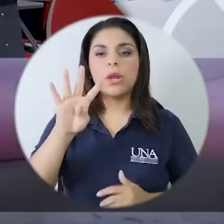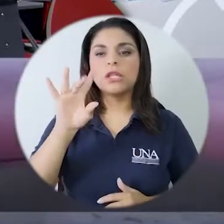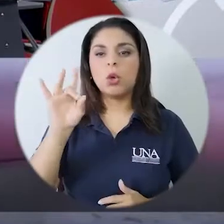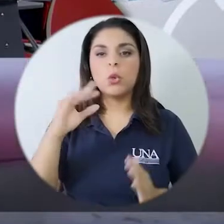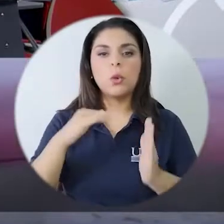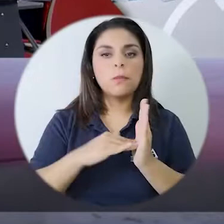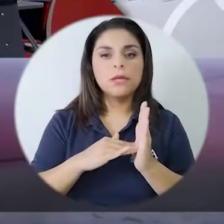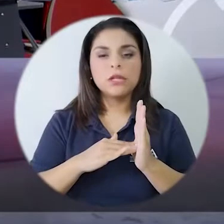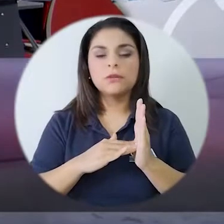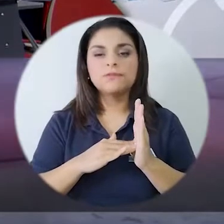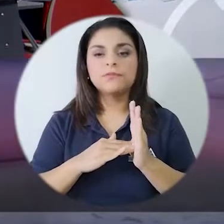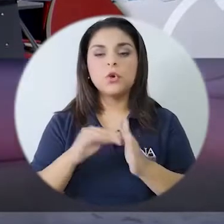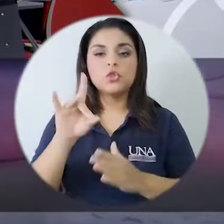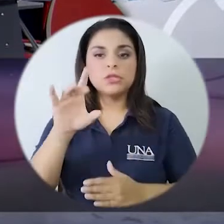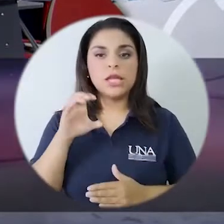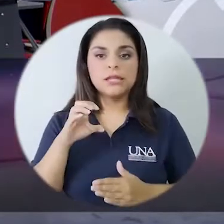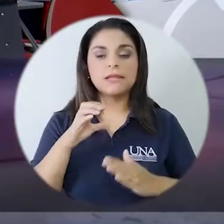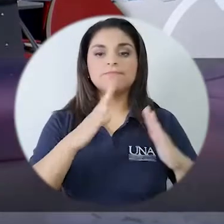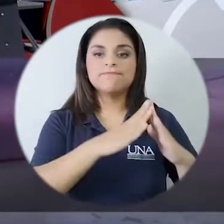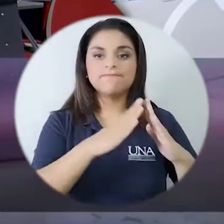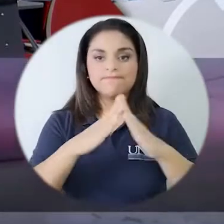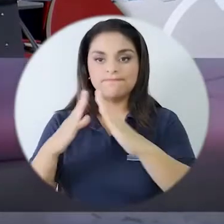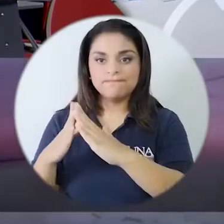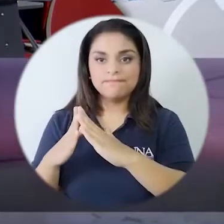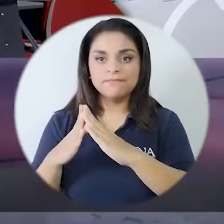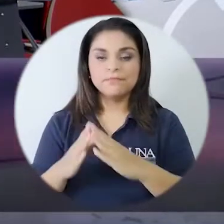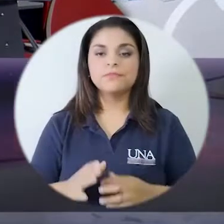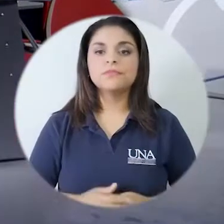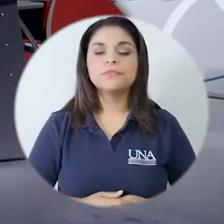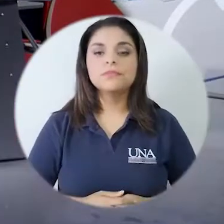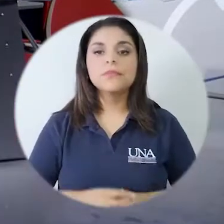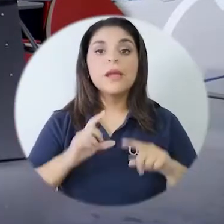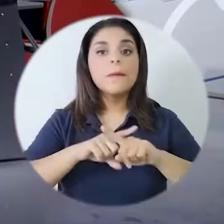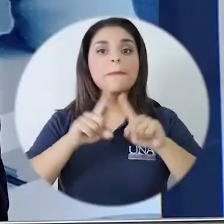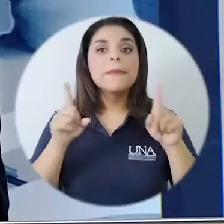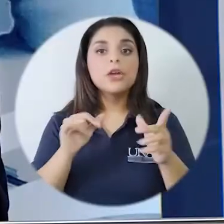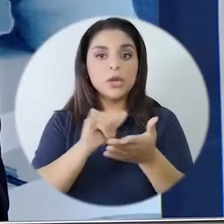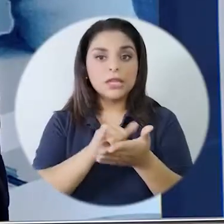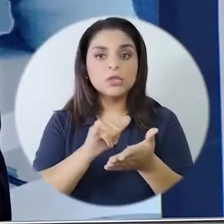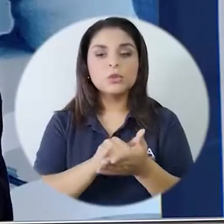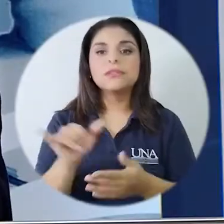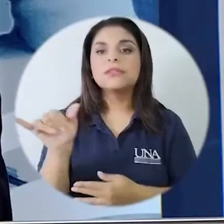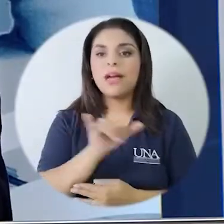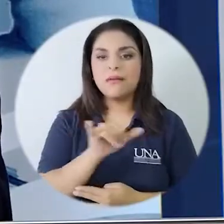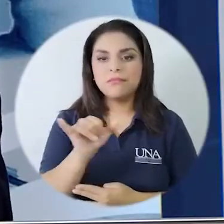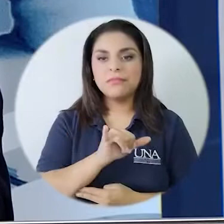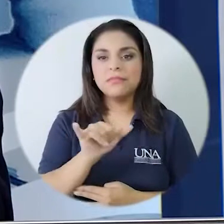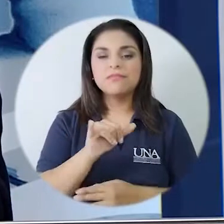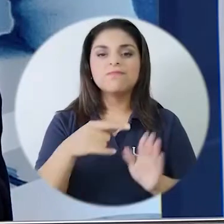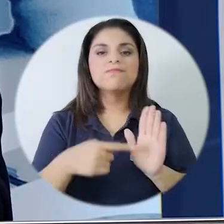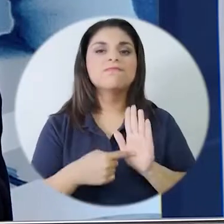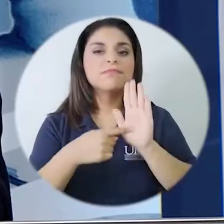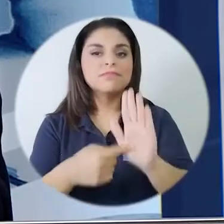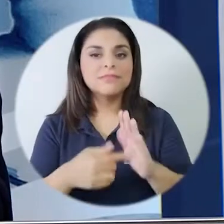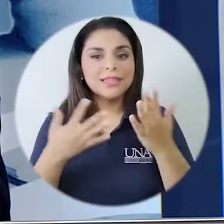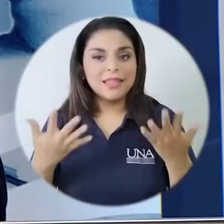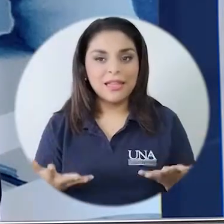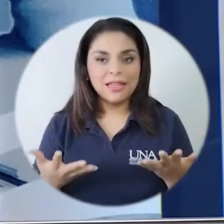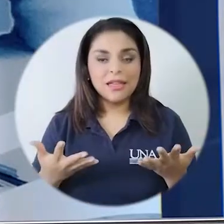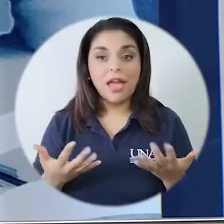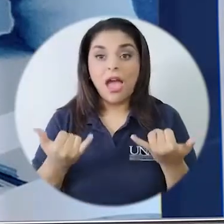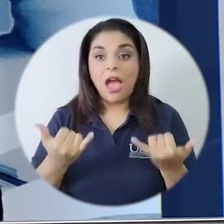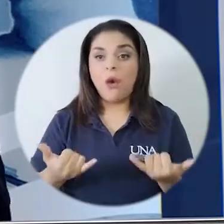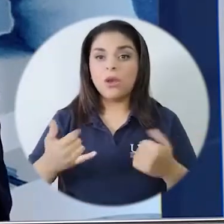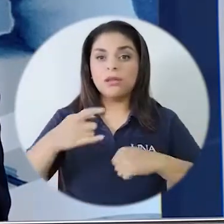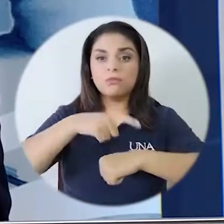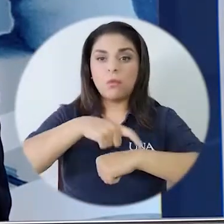4.800 soluciones habitacionales. Pero es que esto también, Mari, refleja directamente dentro de